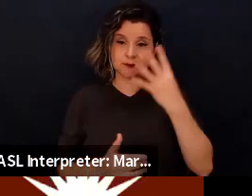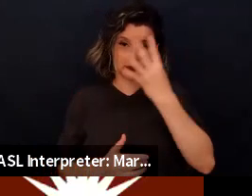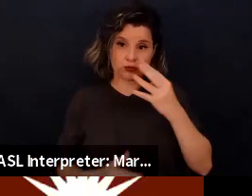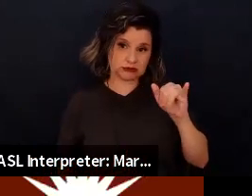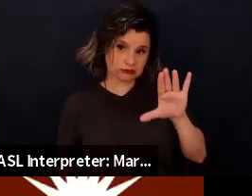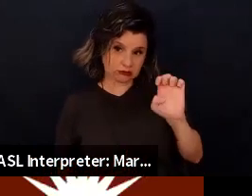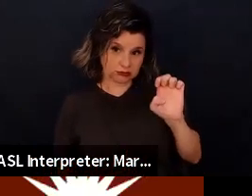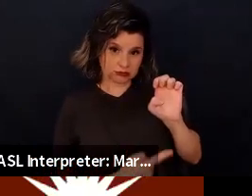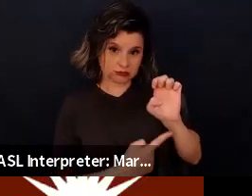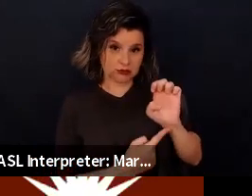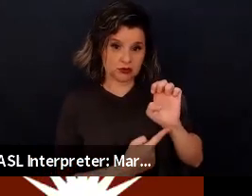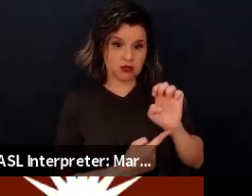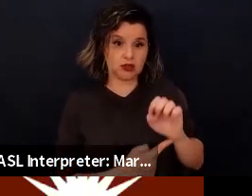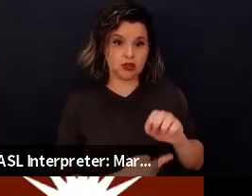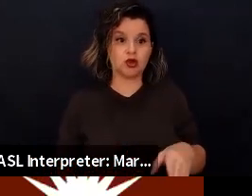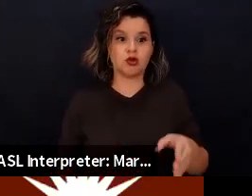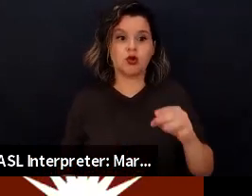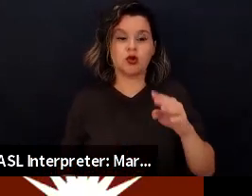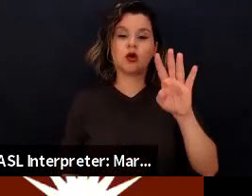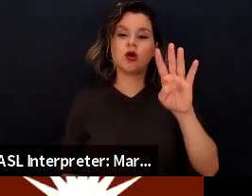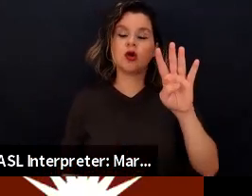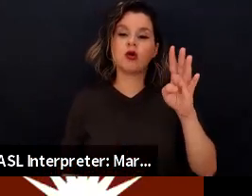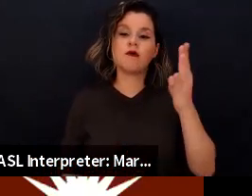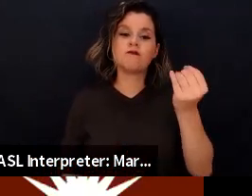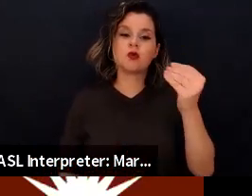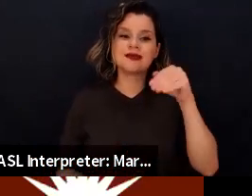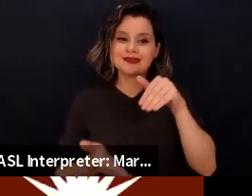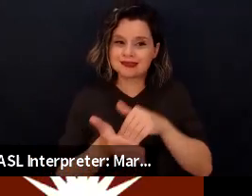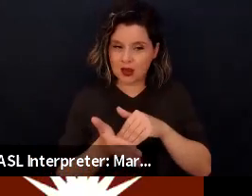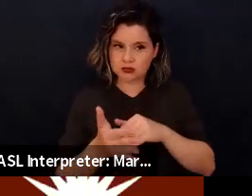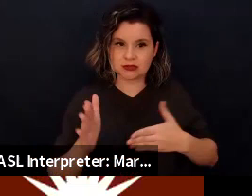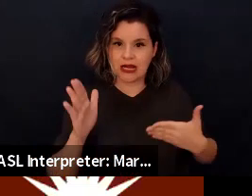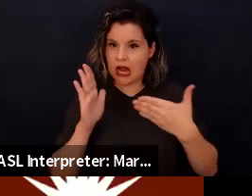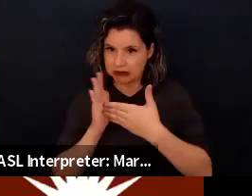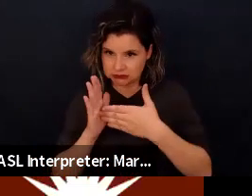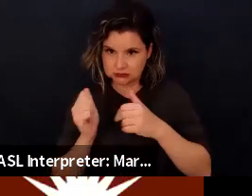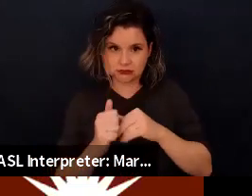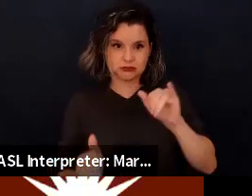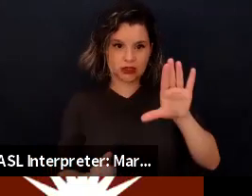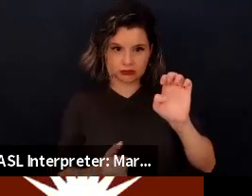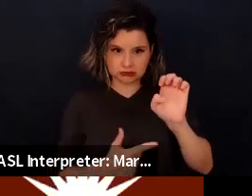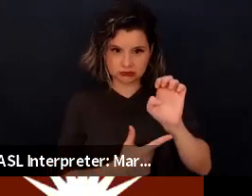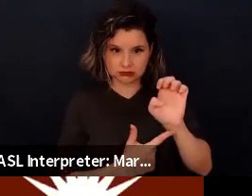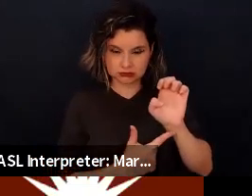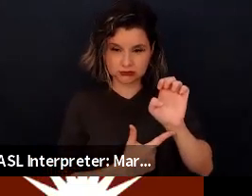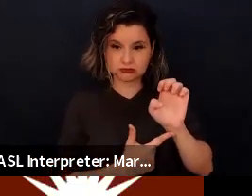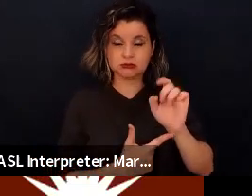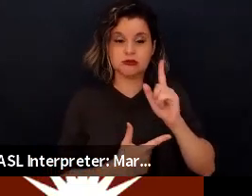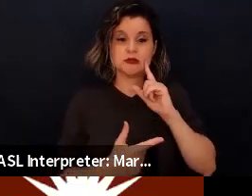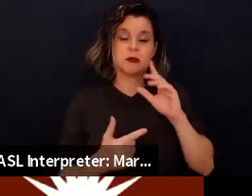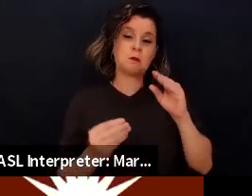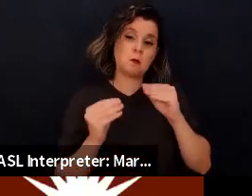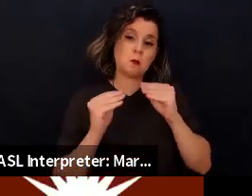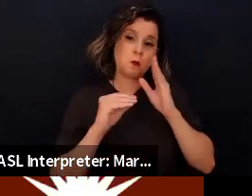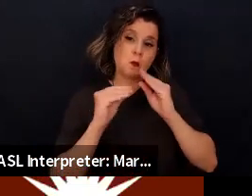ICE, son 14,000 personas que han hecho una queja en contra de este centro y más de